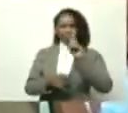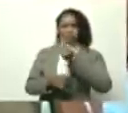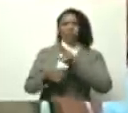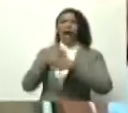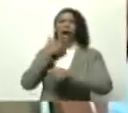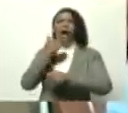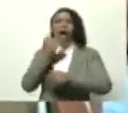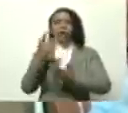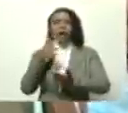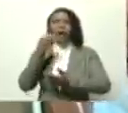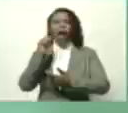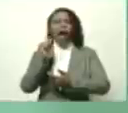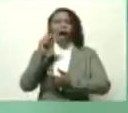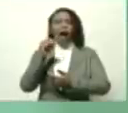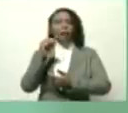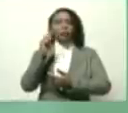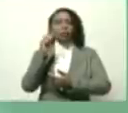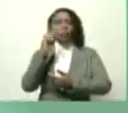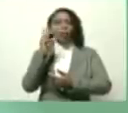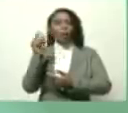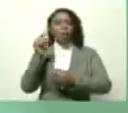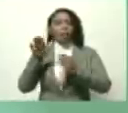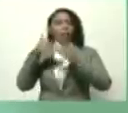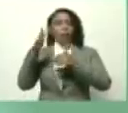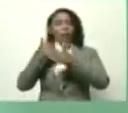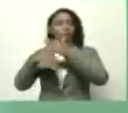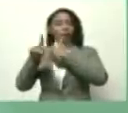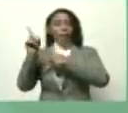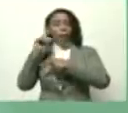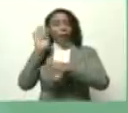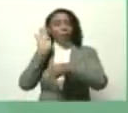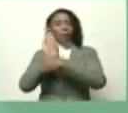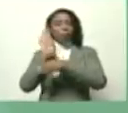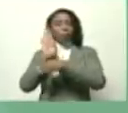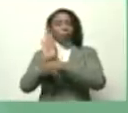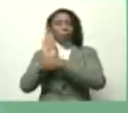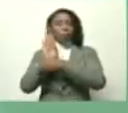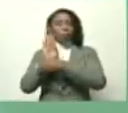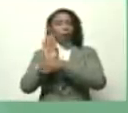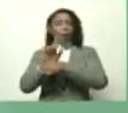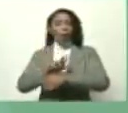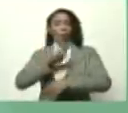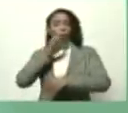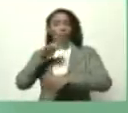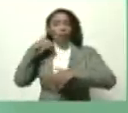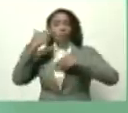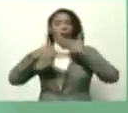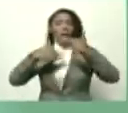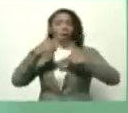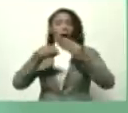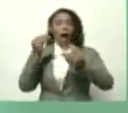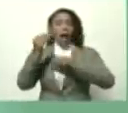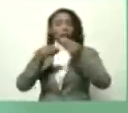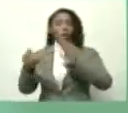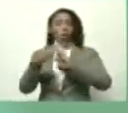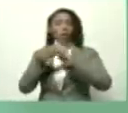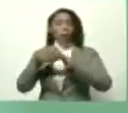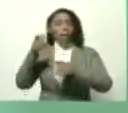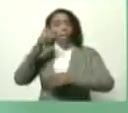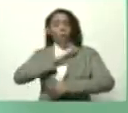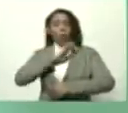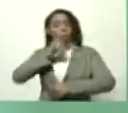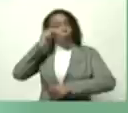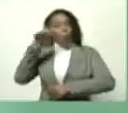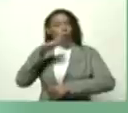algo en ACNUR, a Duque, para que después se vaya, para protegerlo de los terribles crímenes que ha cometido contra su propio pueblo y